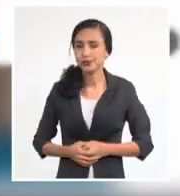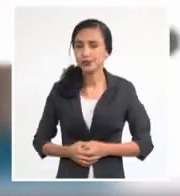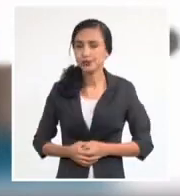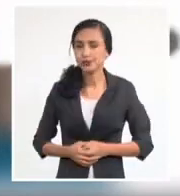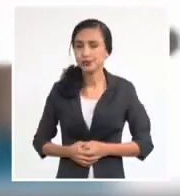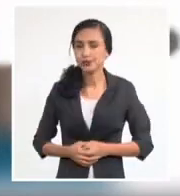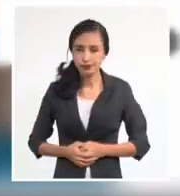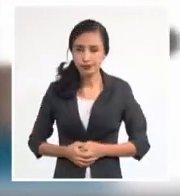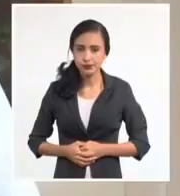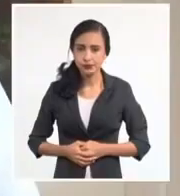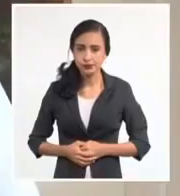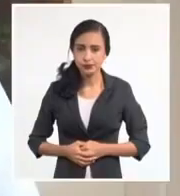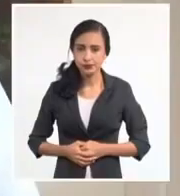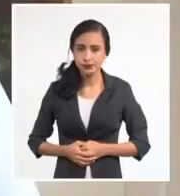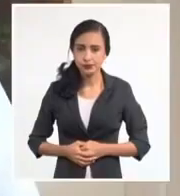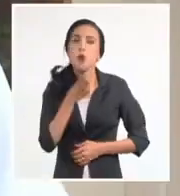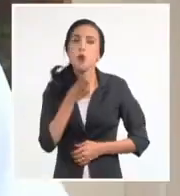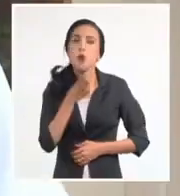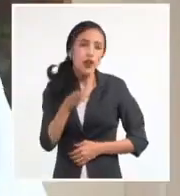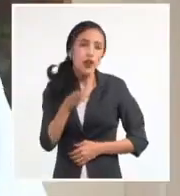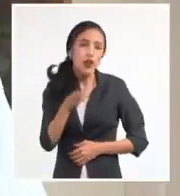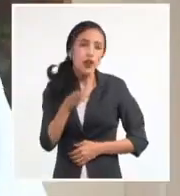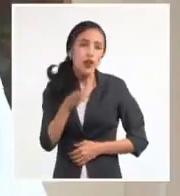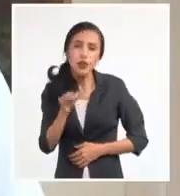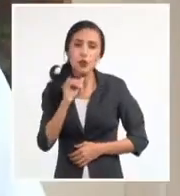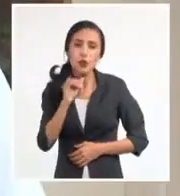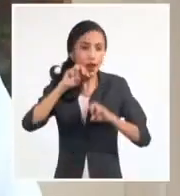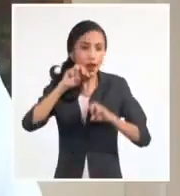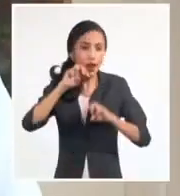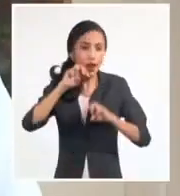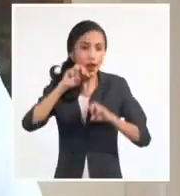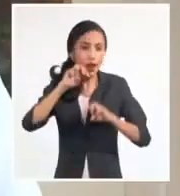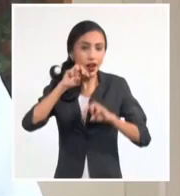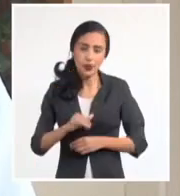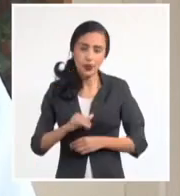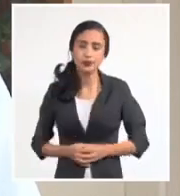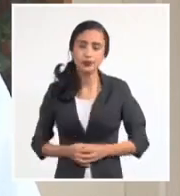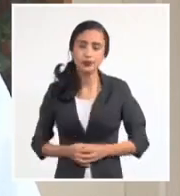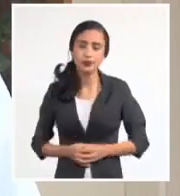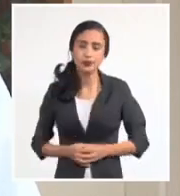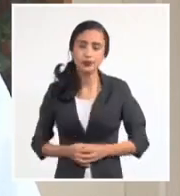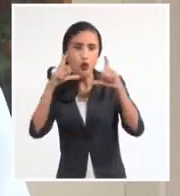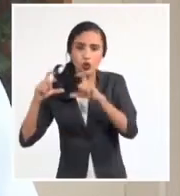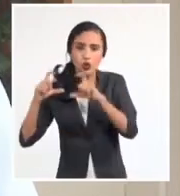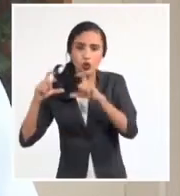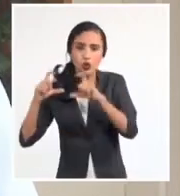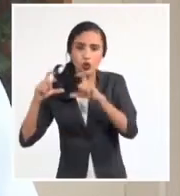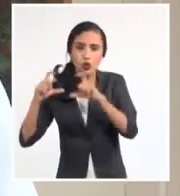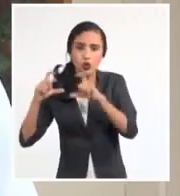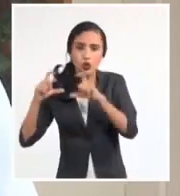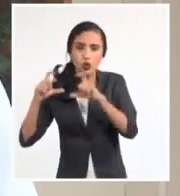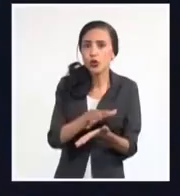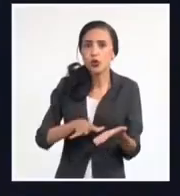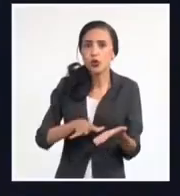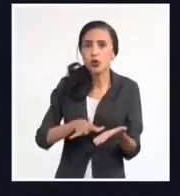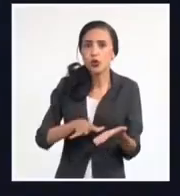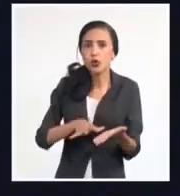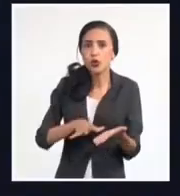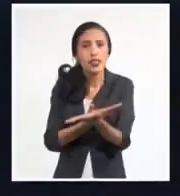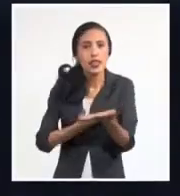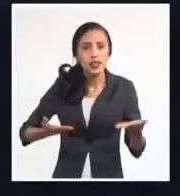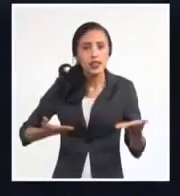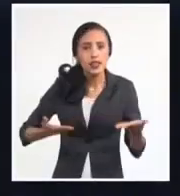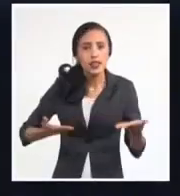su recorrido virtual, foto 360 panorámicas por todos los espacios y va a tener algún nivel de interactividad. También